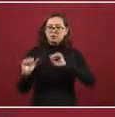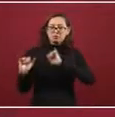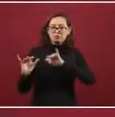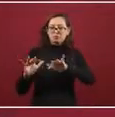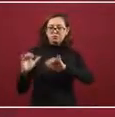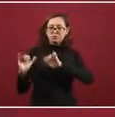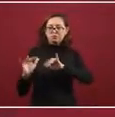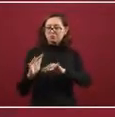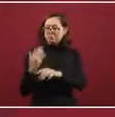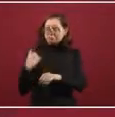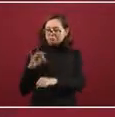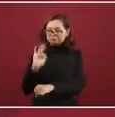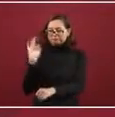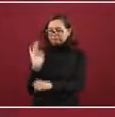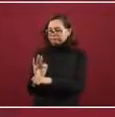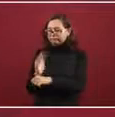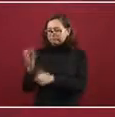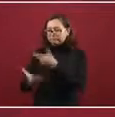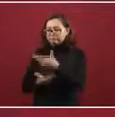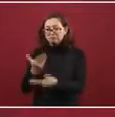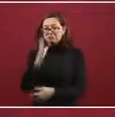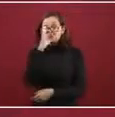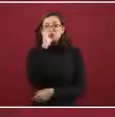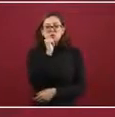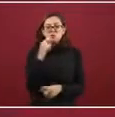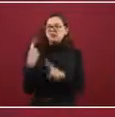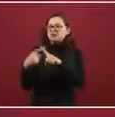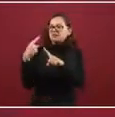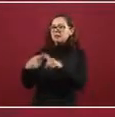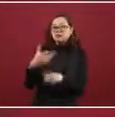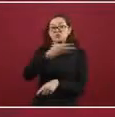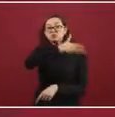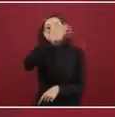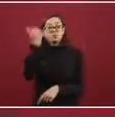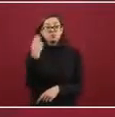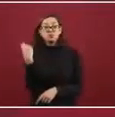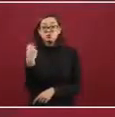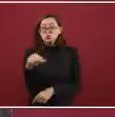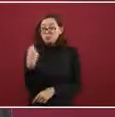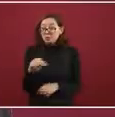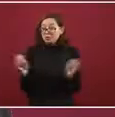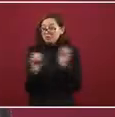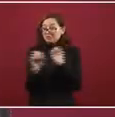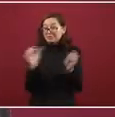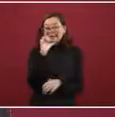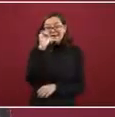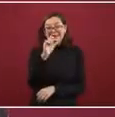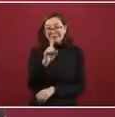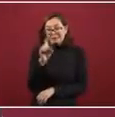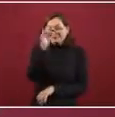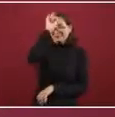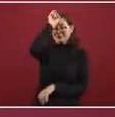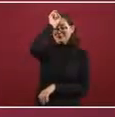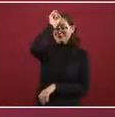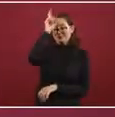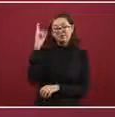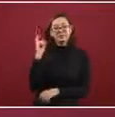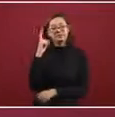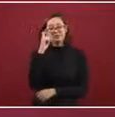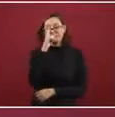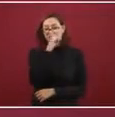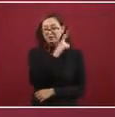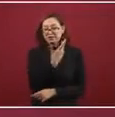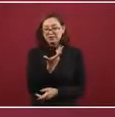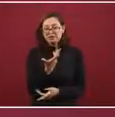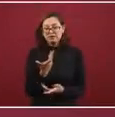proteger, porque son anónimas. Entonces se ha procedido a aplicar lo que la ley